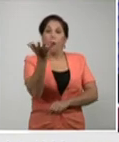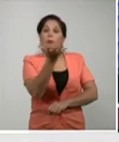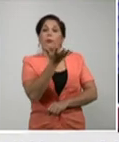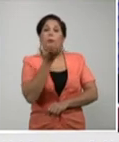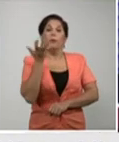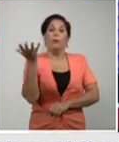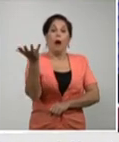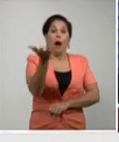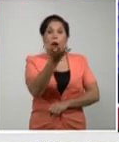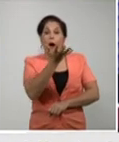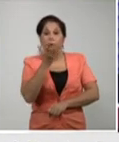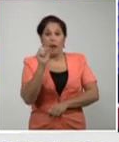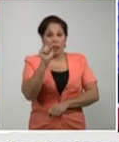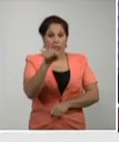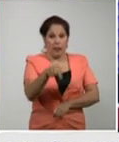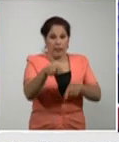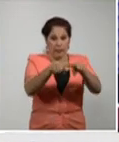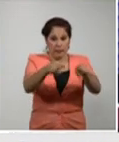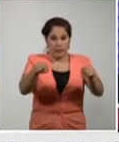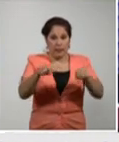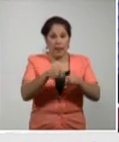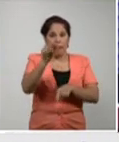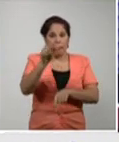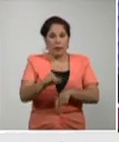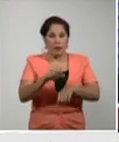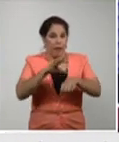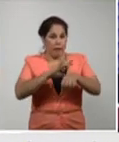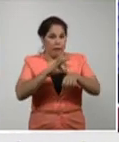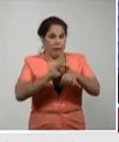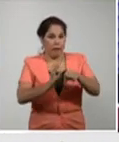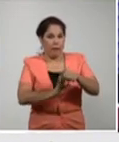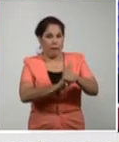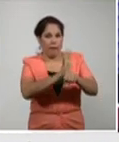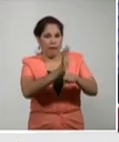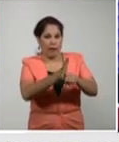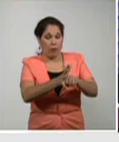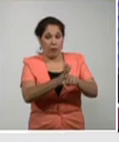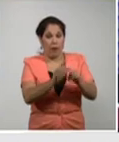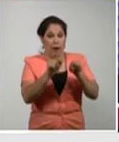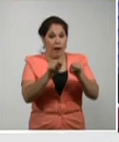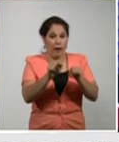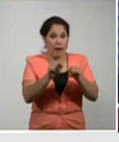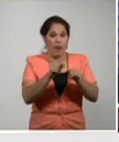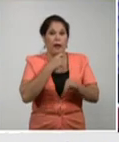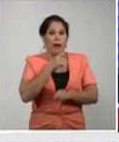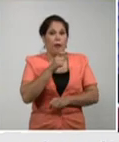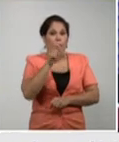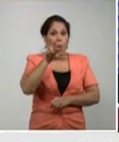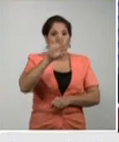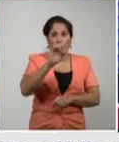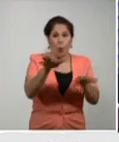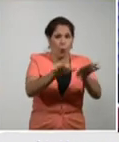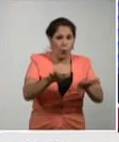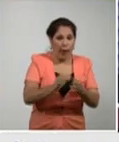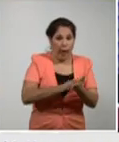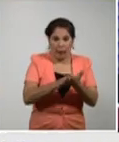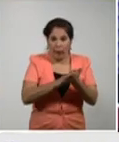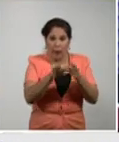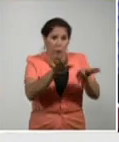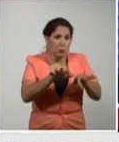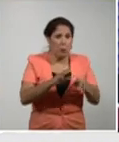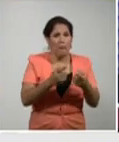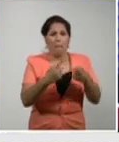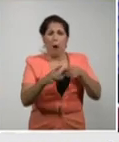sala en la cual habían personas infectadas, donde no se aplicaba correctamente la desinfección, que